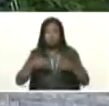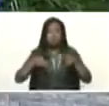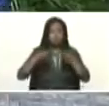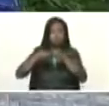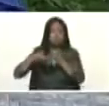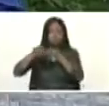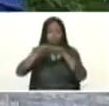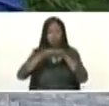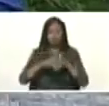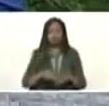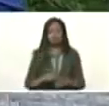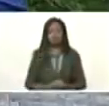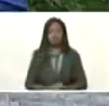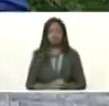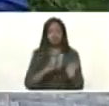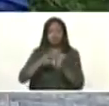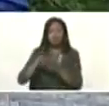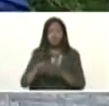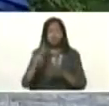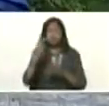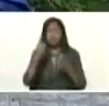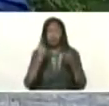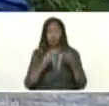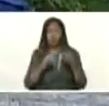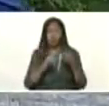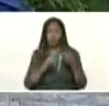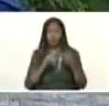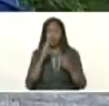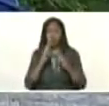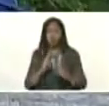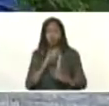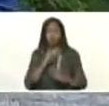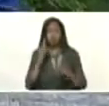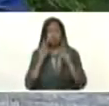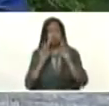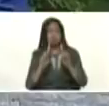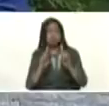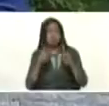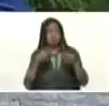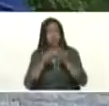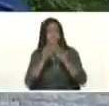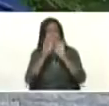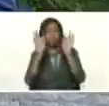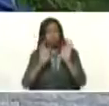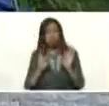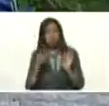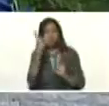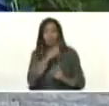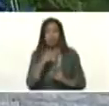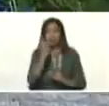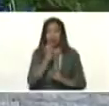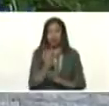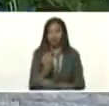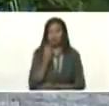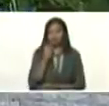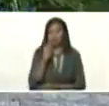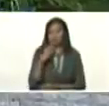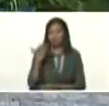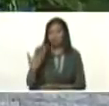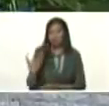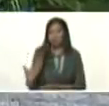Sobre la segunda pregunta, efectivamente nosotros pudimos ver las imágenes, la cara de asco de Donald